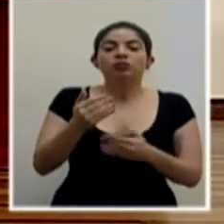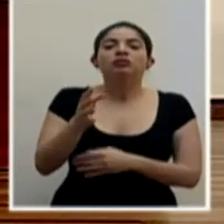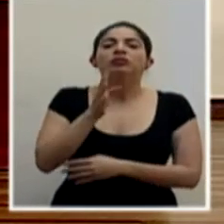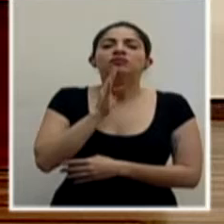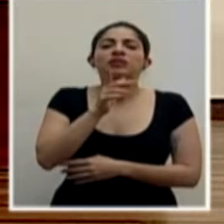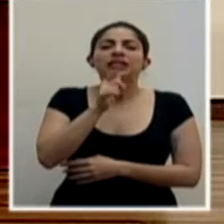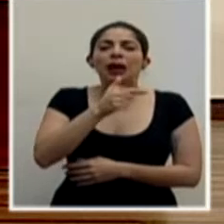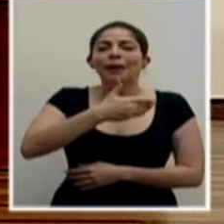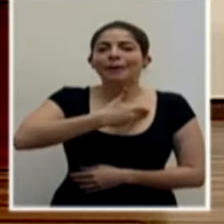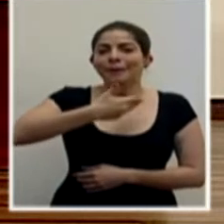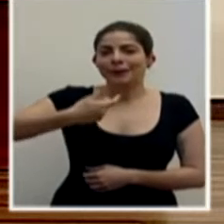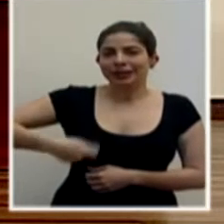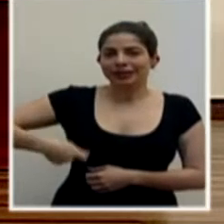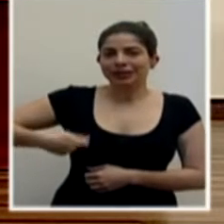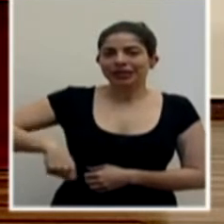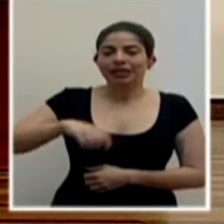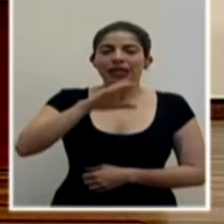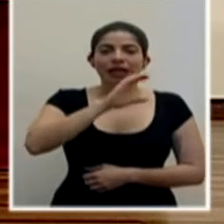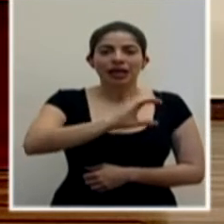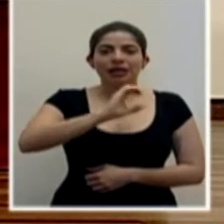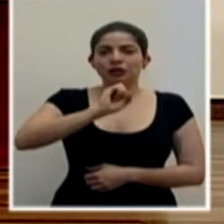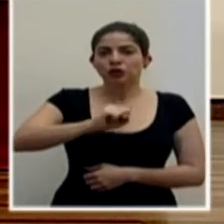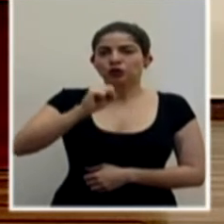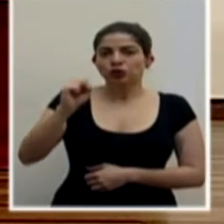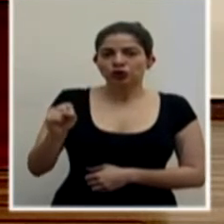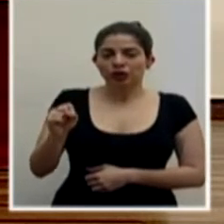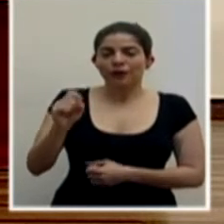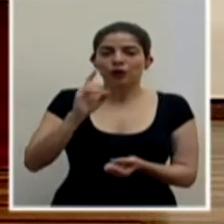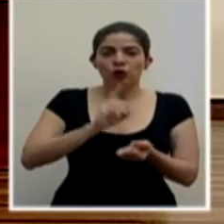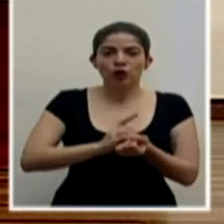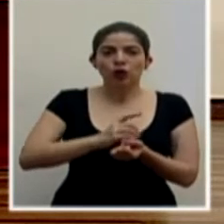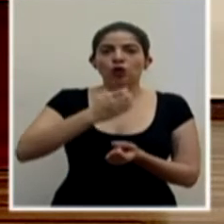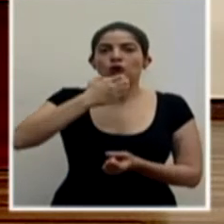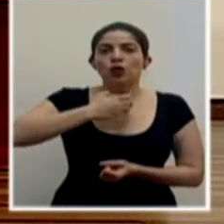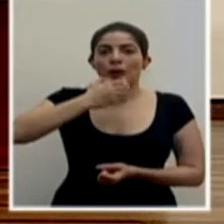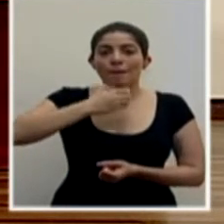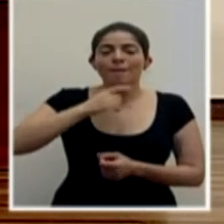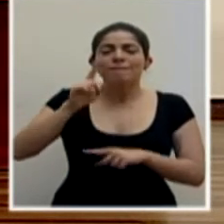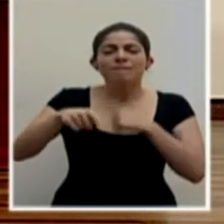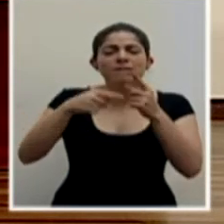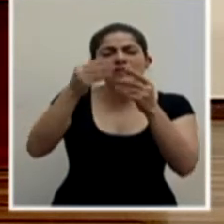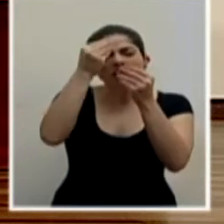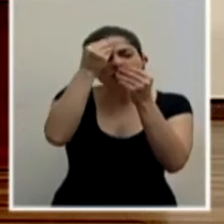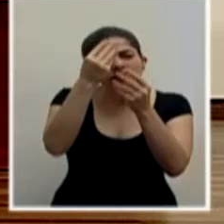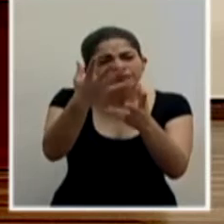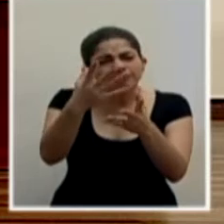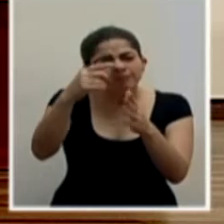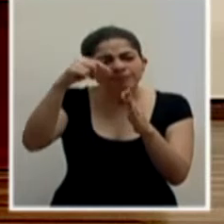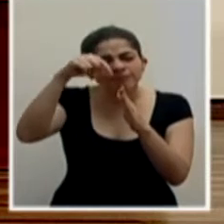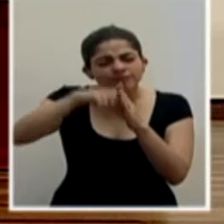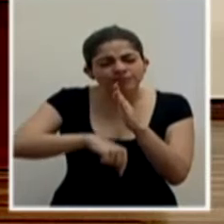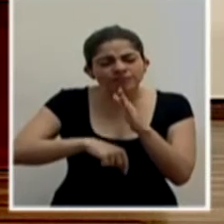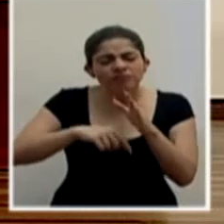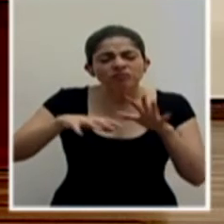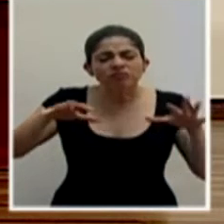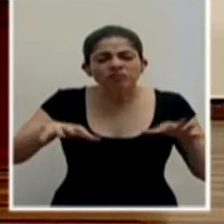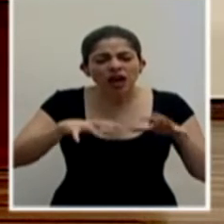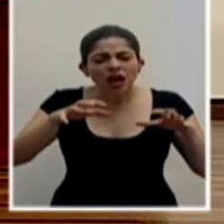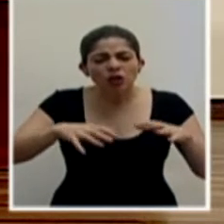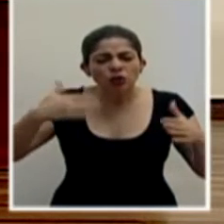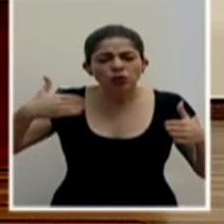al presidente ejecutivo de la Caja Costarricense de Seguro Social, el doctor Román Macaya, quien nos dará un detalle del comportamiento general